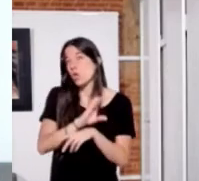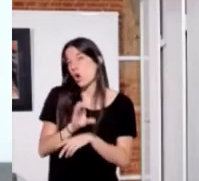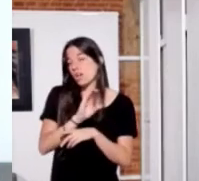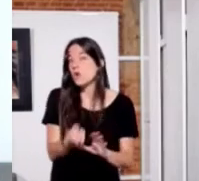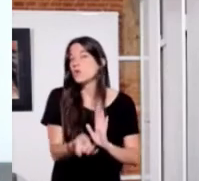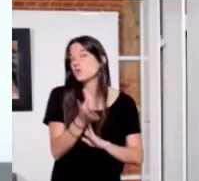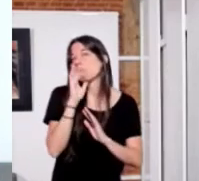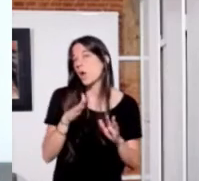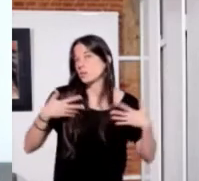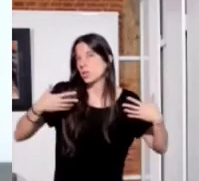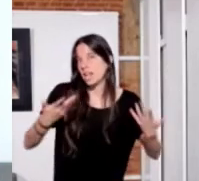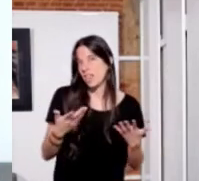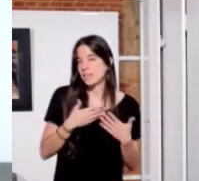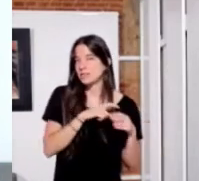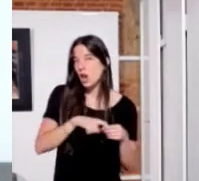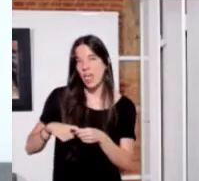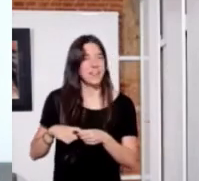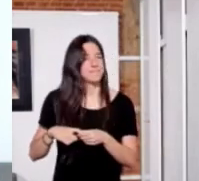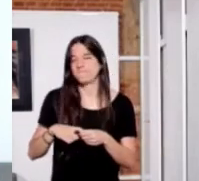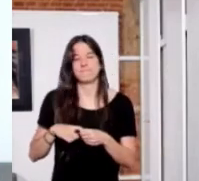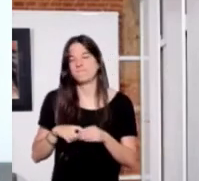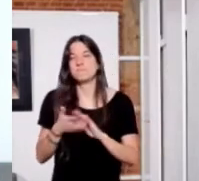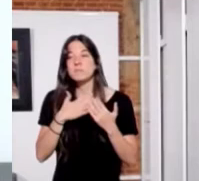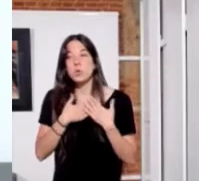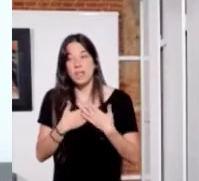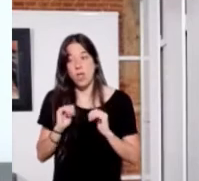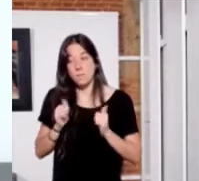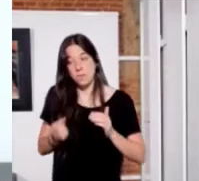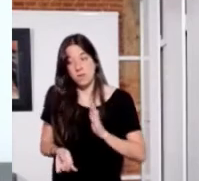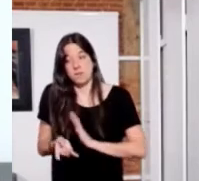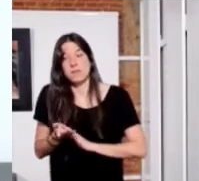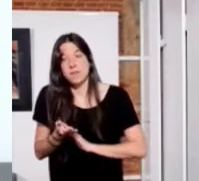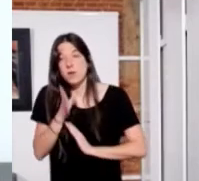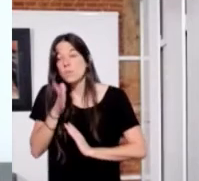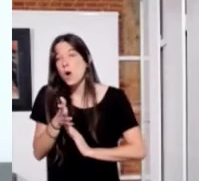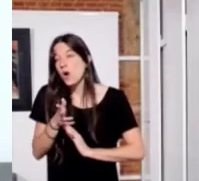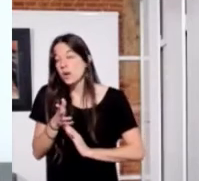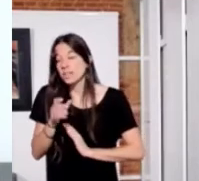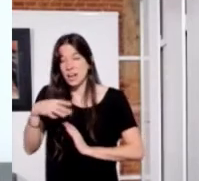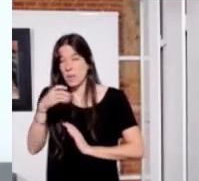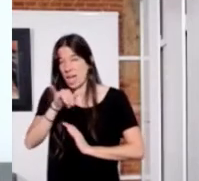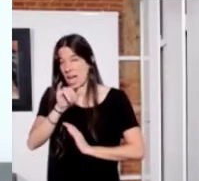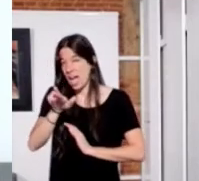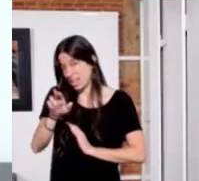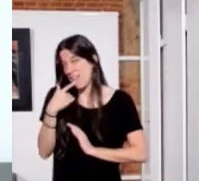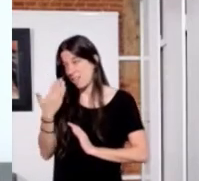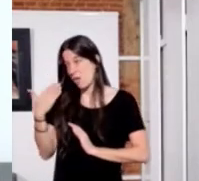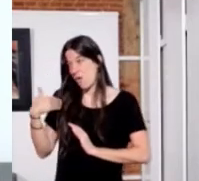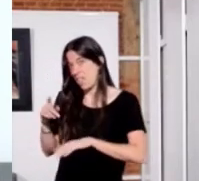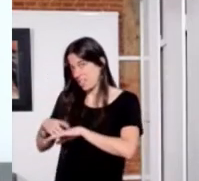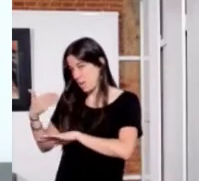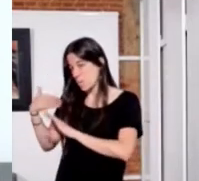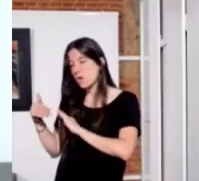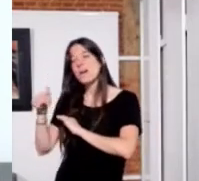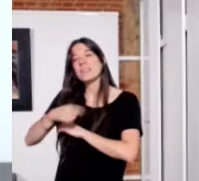pura espontaneidad solidaria. El voluntariado, en sus motivaciones, como Béjar ya nos puso hace tiempo encima de la mesa en